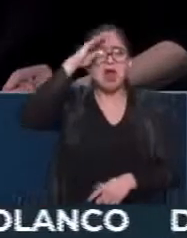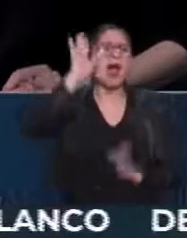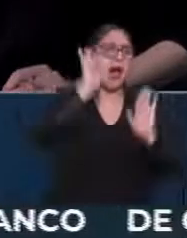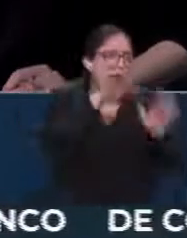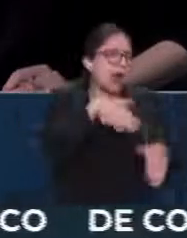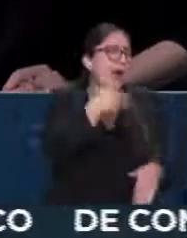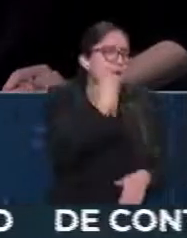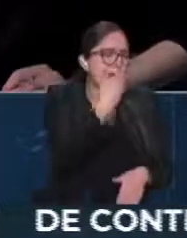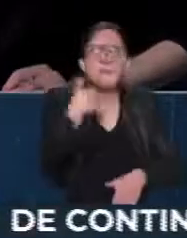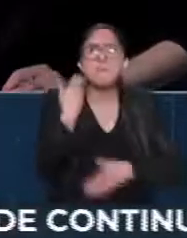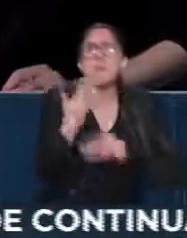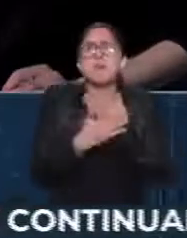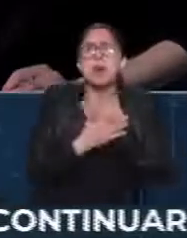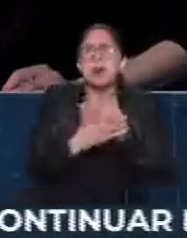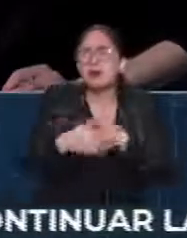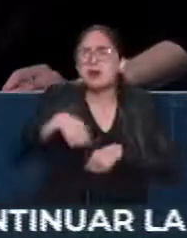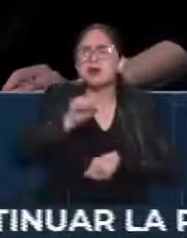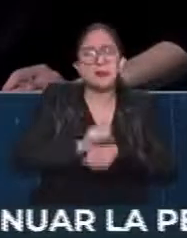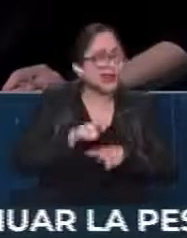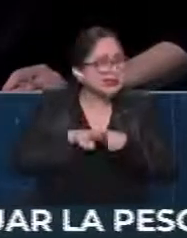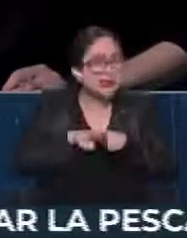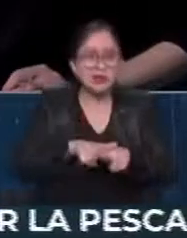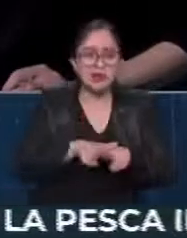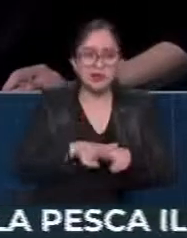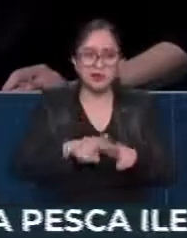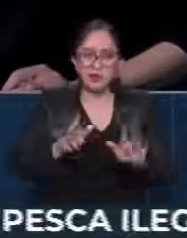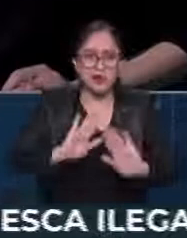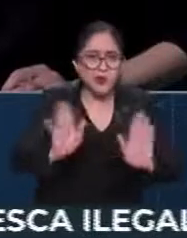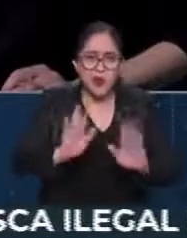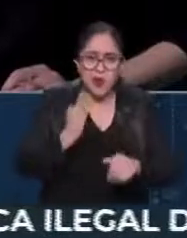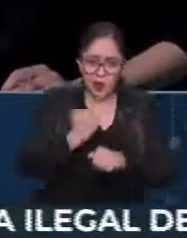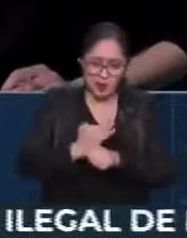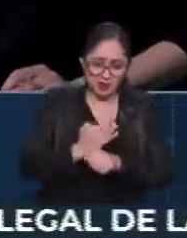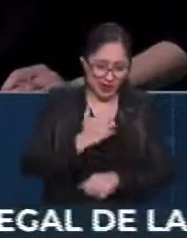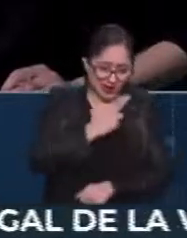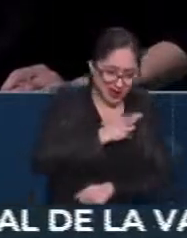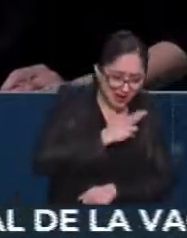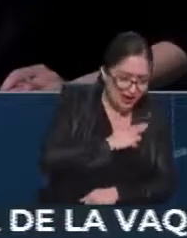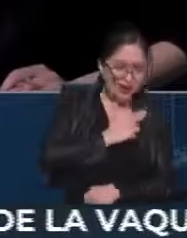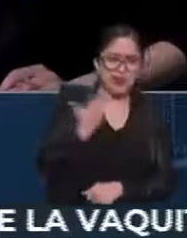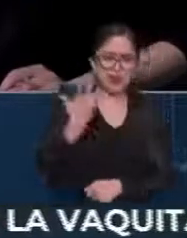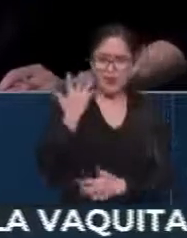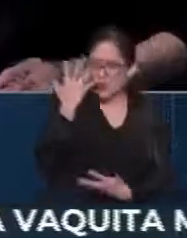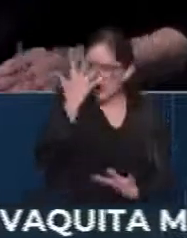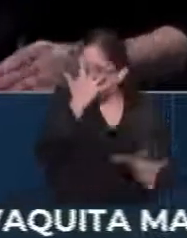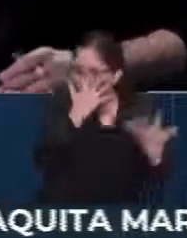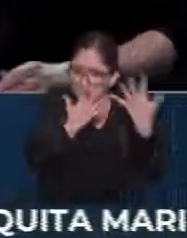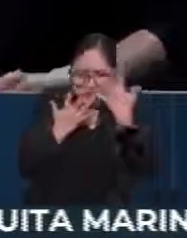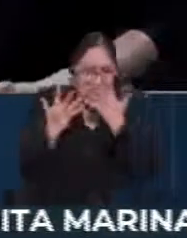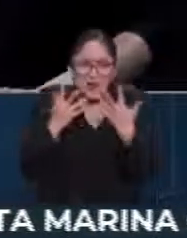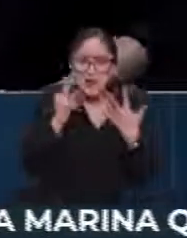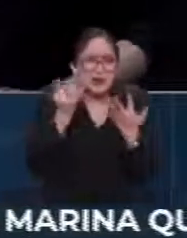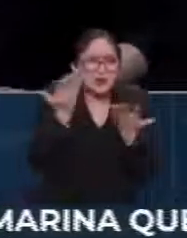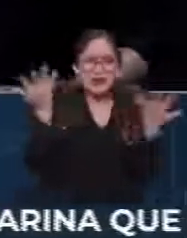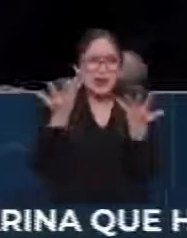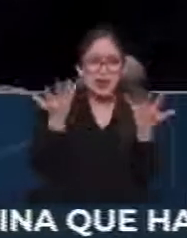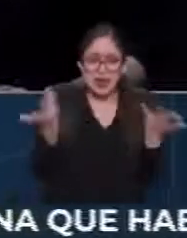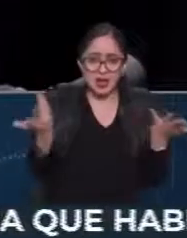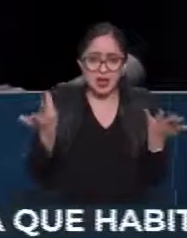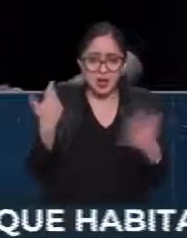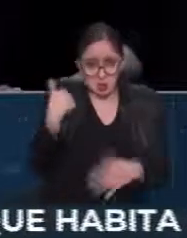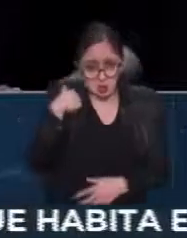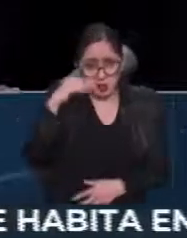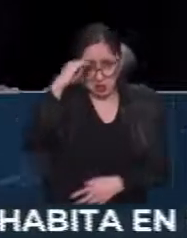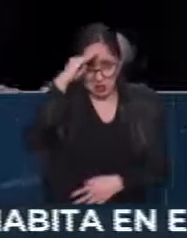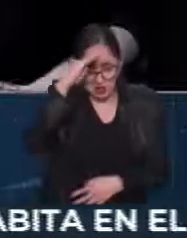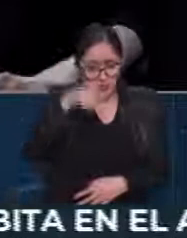espérate, estamos heridos, estamos confundidos, estamos lastimados. No deberíamos de pensar en un currículum que acogiese